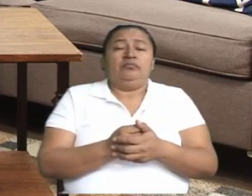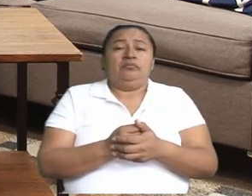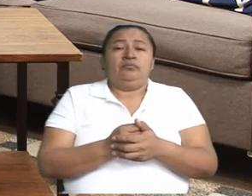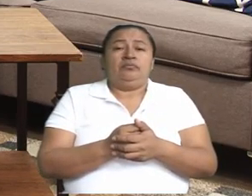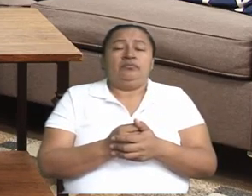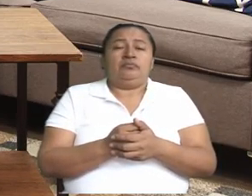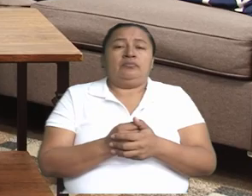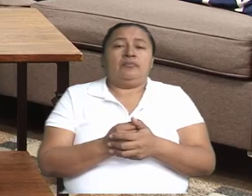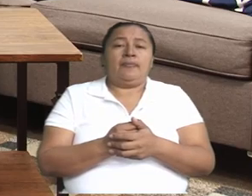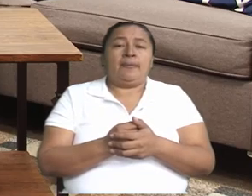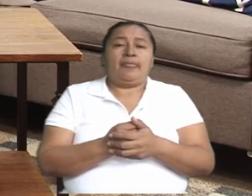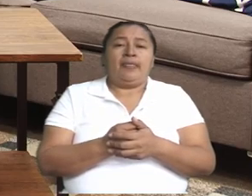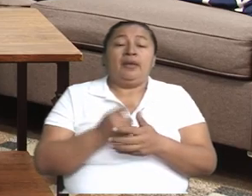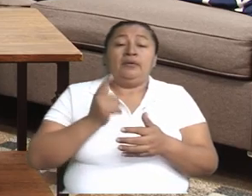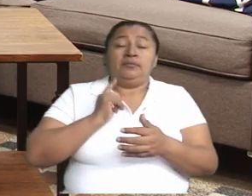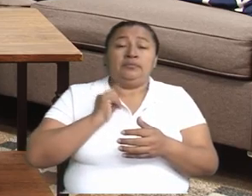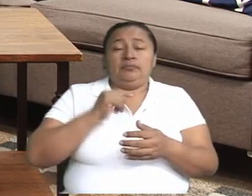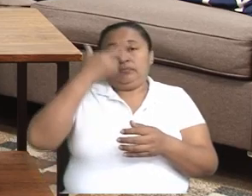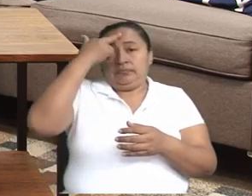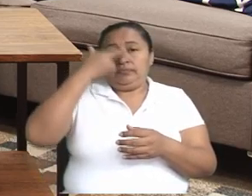Llevan los asuntos del foro